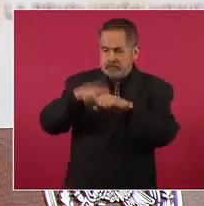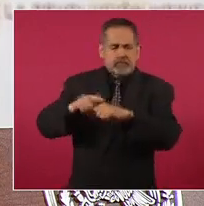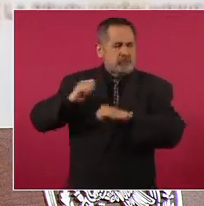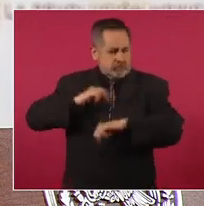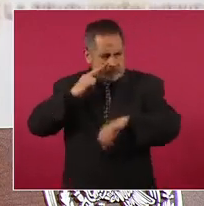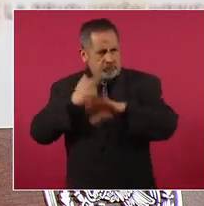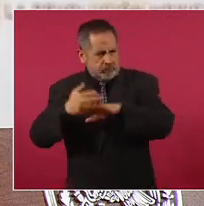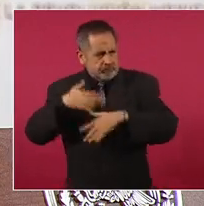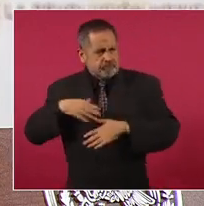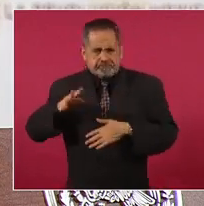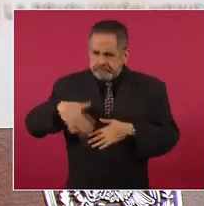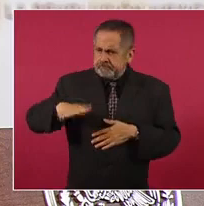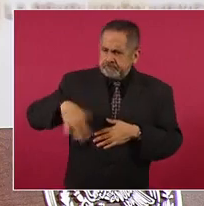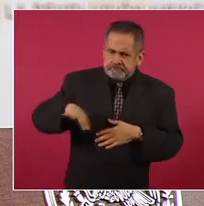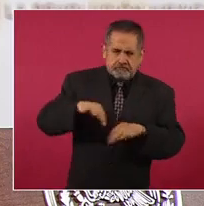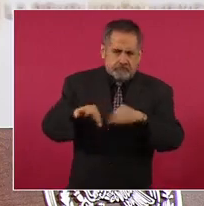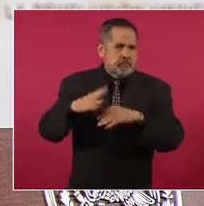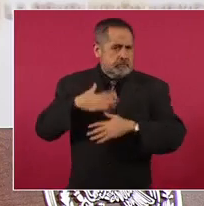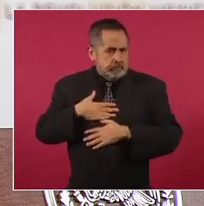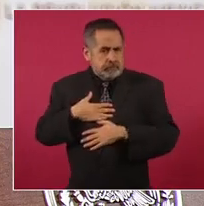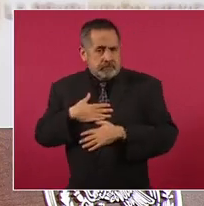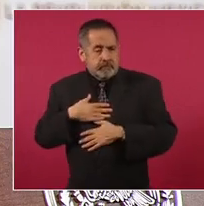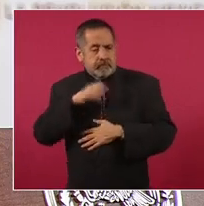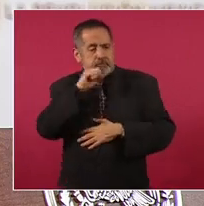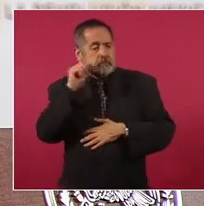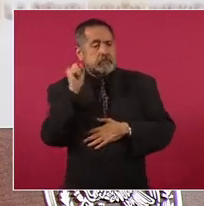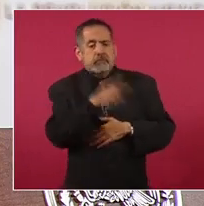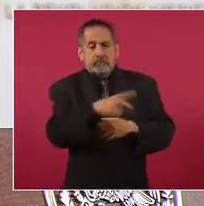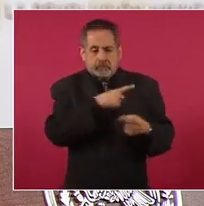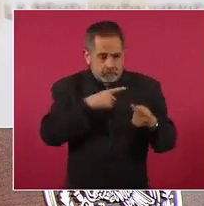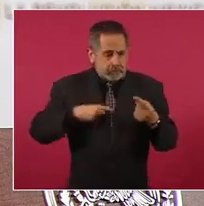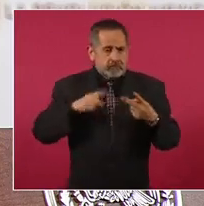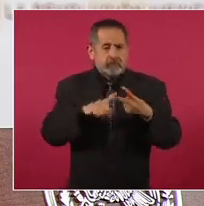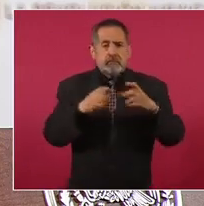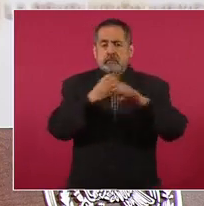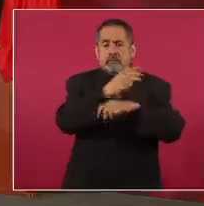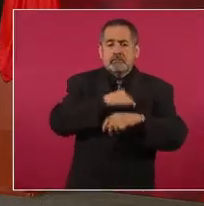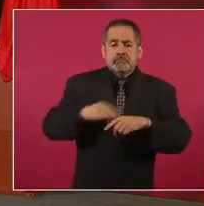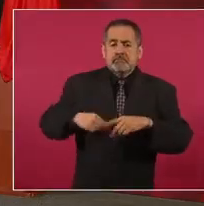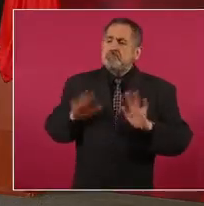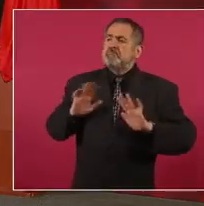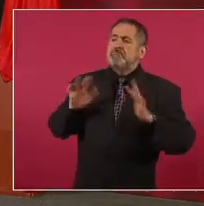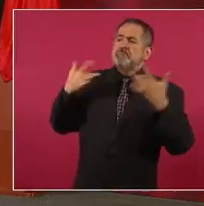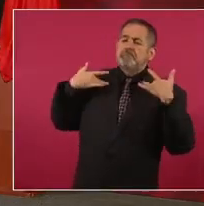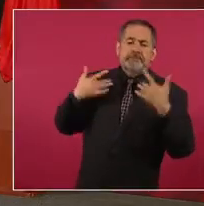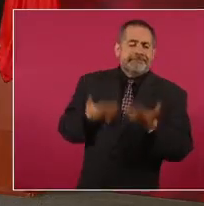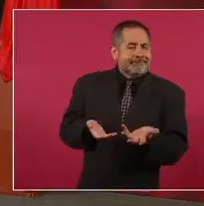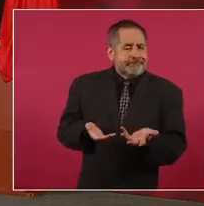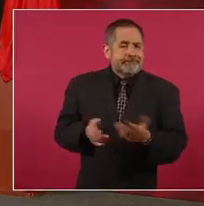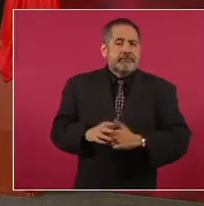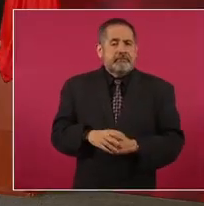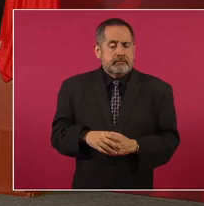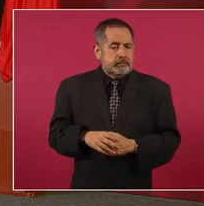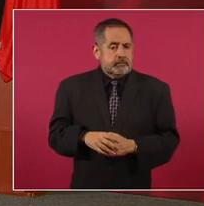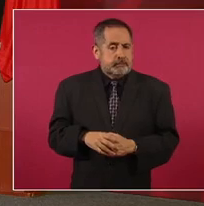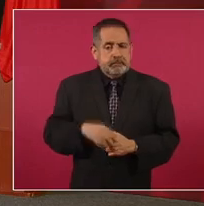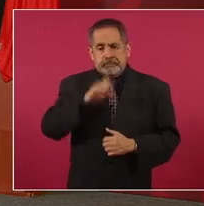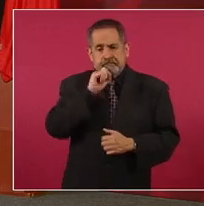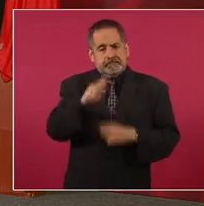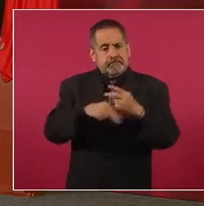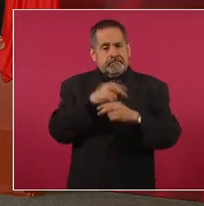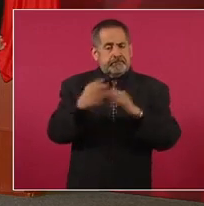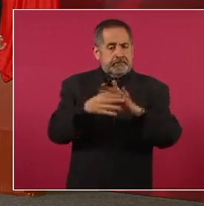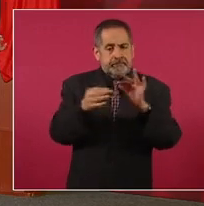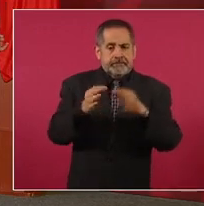las responsabilidades que deberían atender estados y municipios. Aquí también hay que destacar